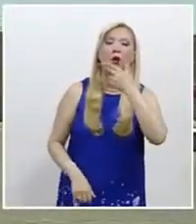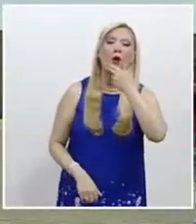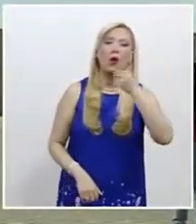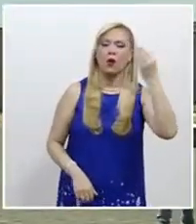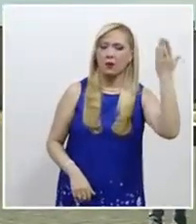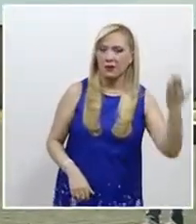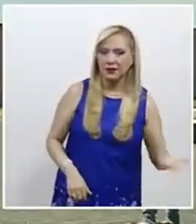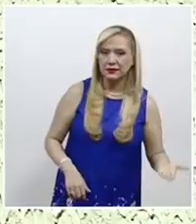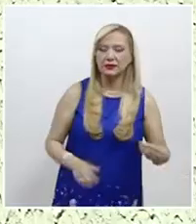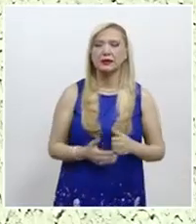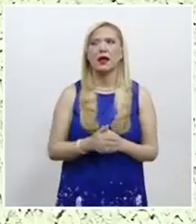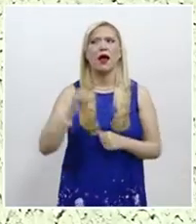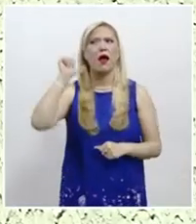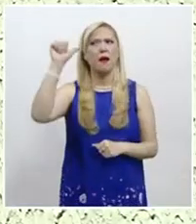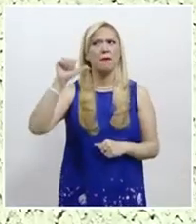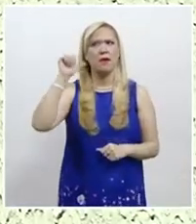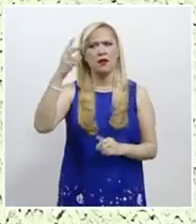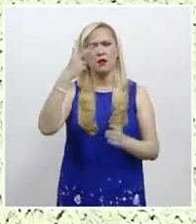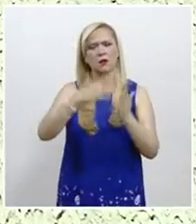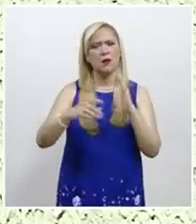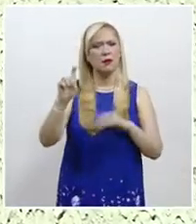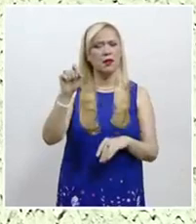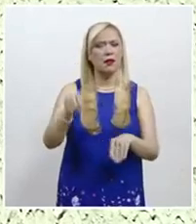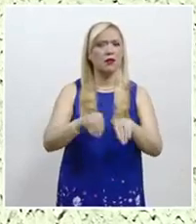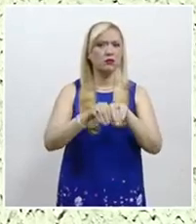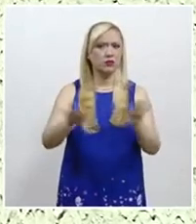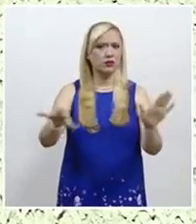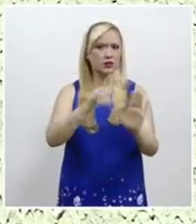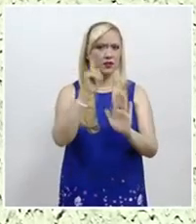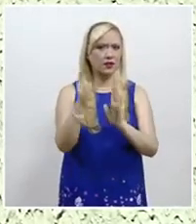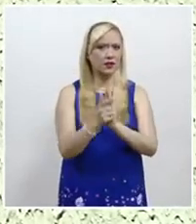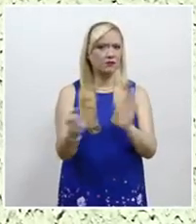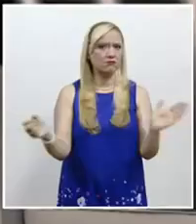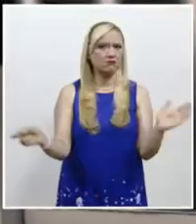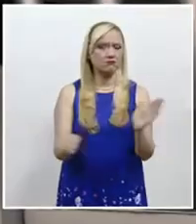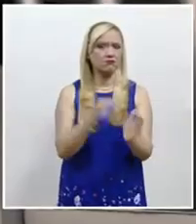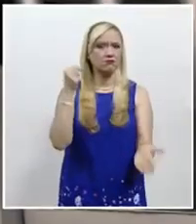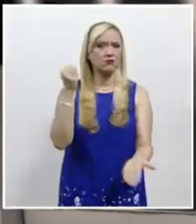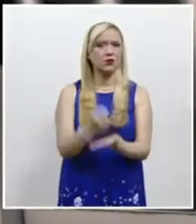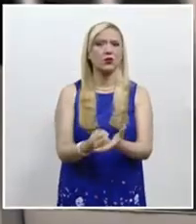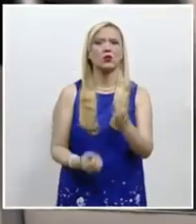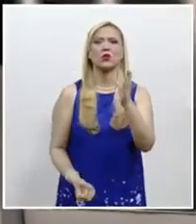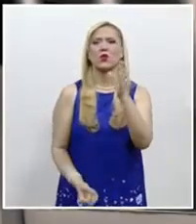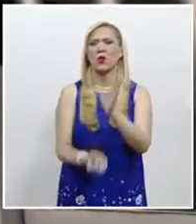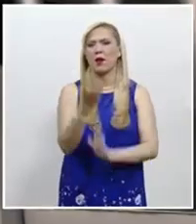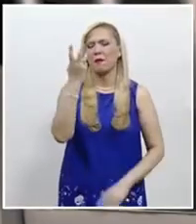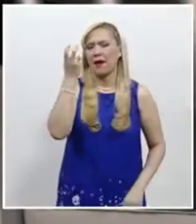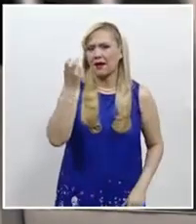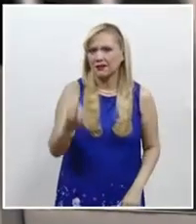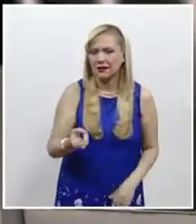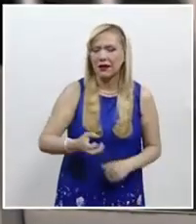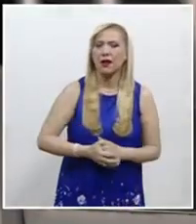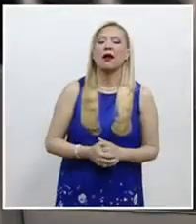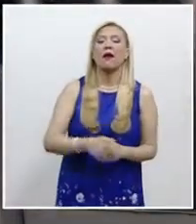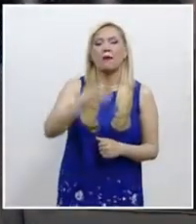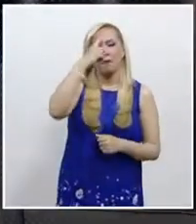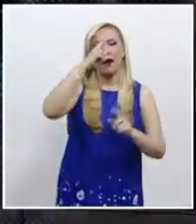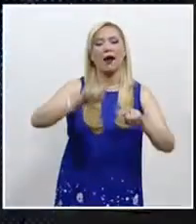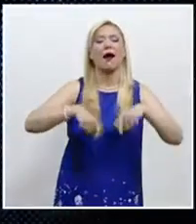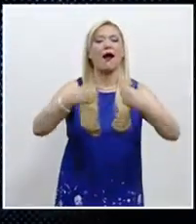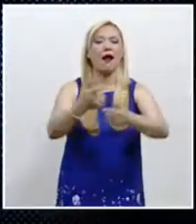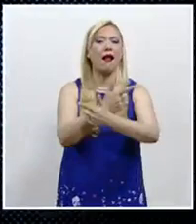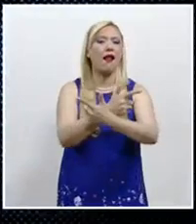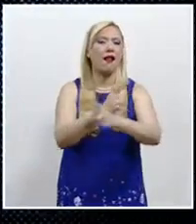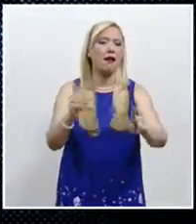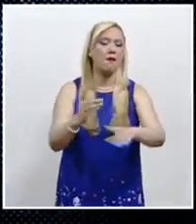hombres. Fue en abril de 2020 cuando se publicó el decreto por el que se expidió dicha legislación, que contempla otorgar la